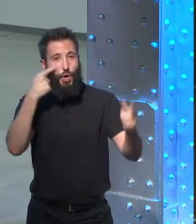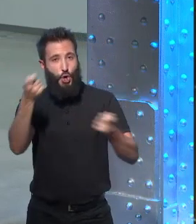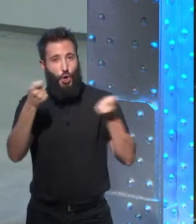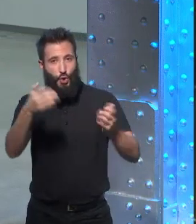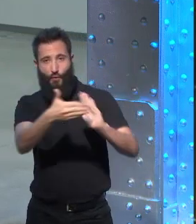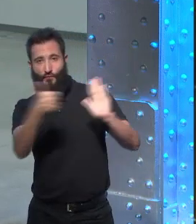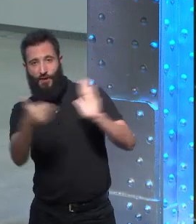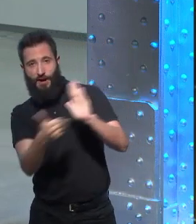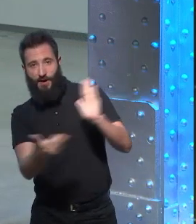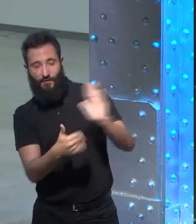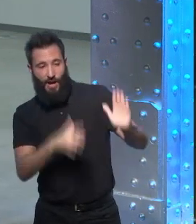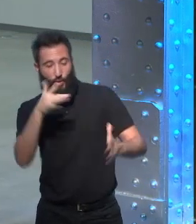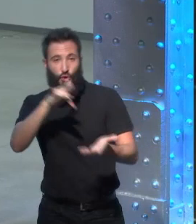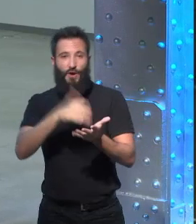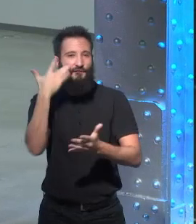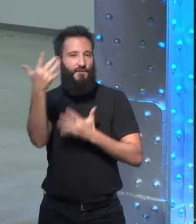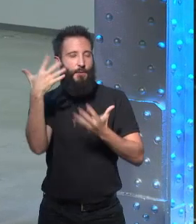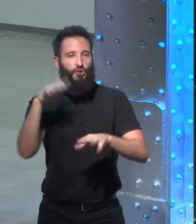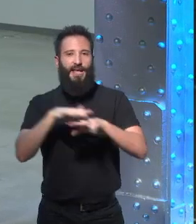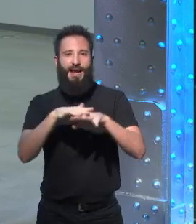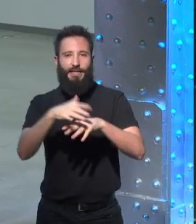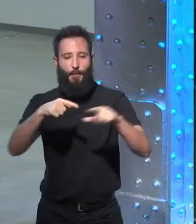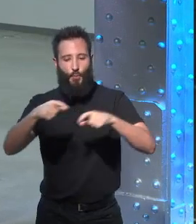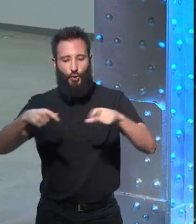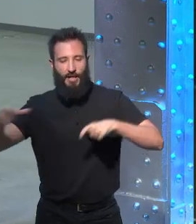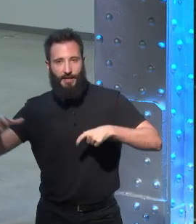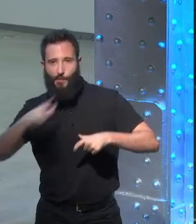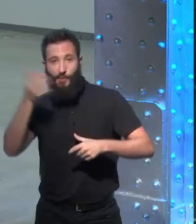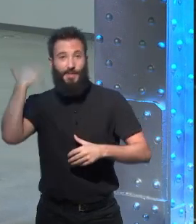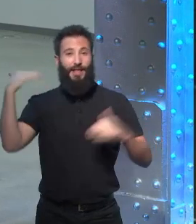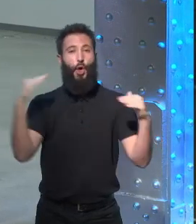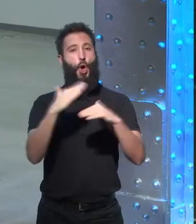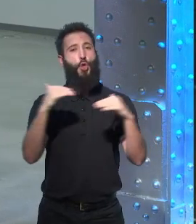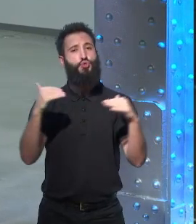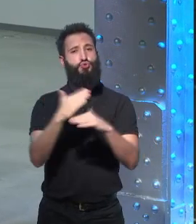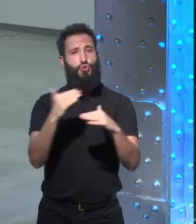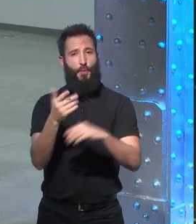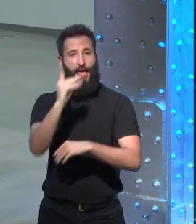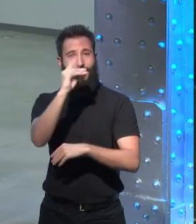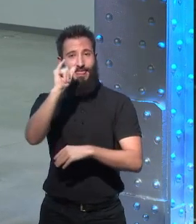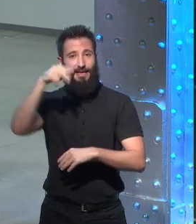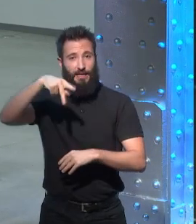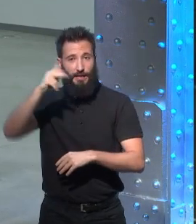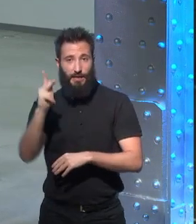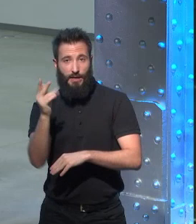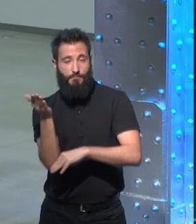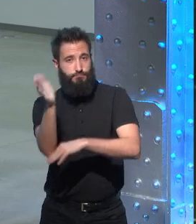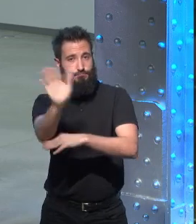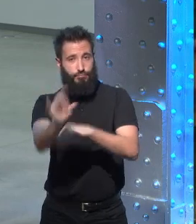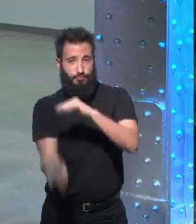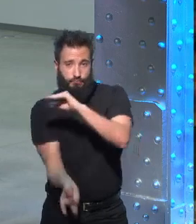de la famosa red de bootnets que había tirado en octubre DIM, la empresa